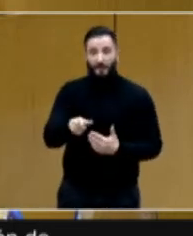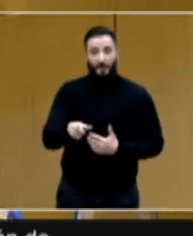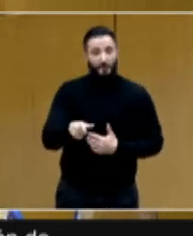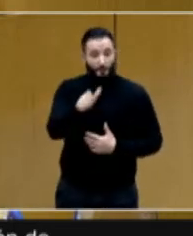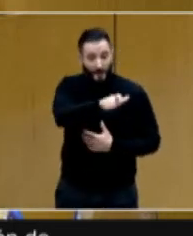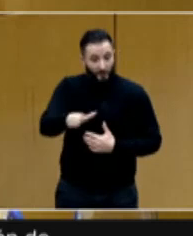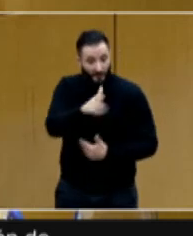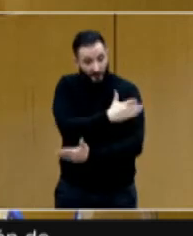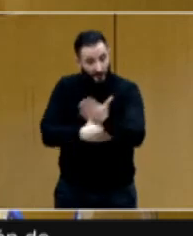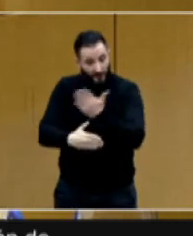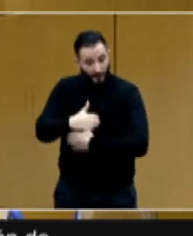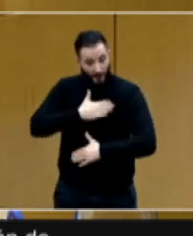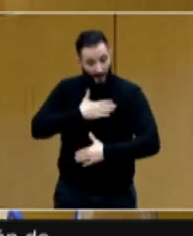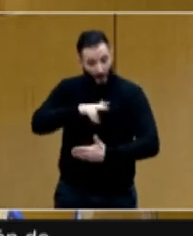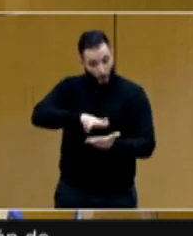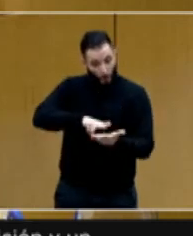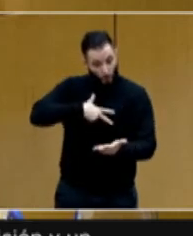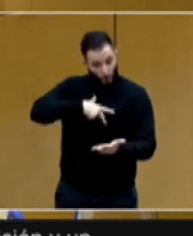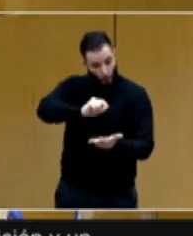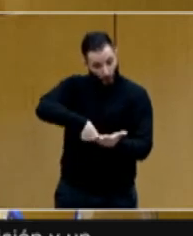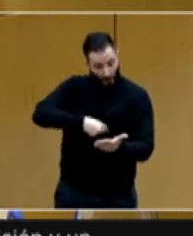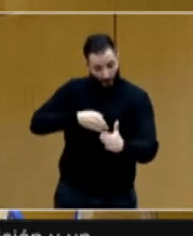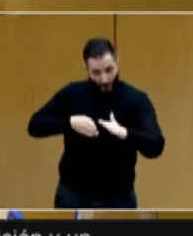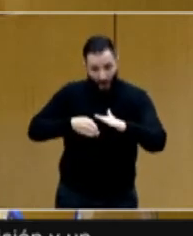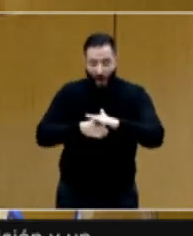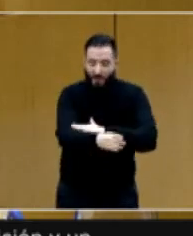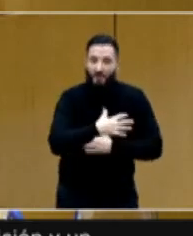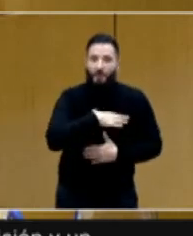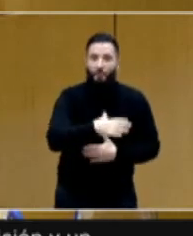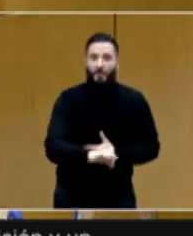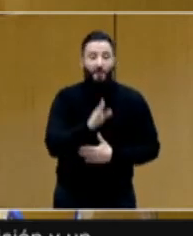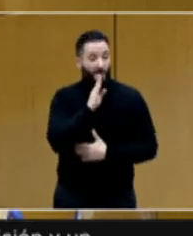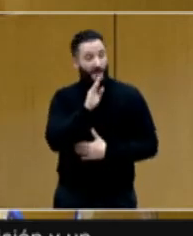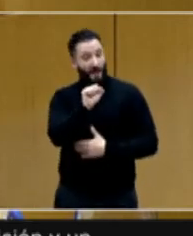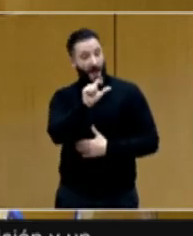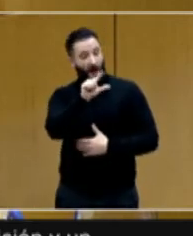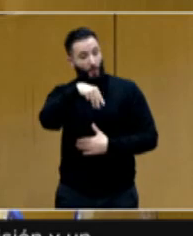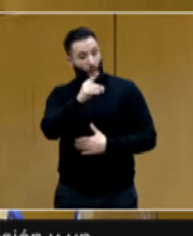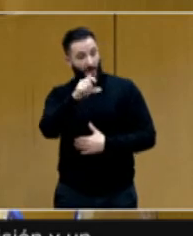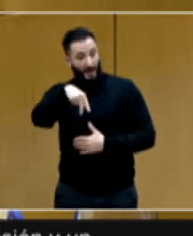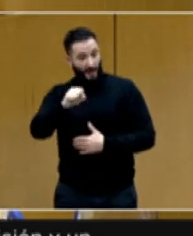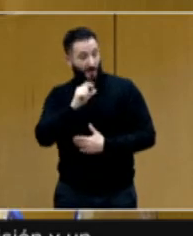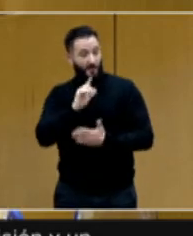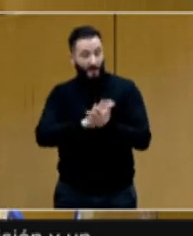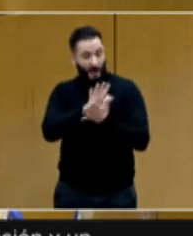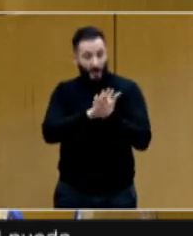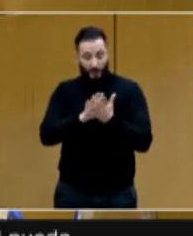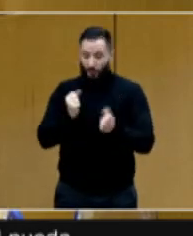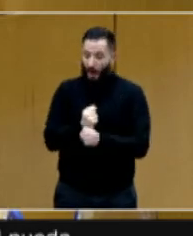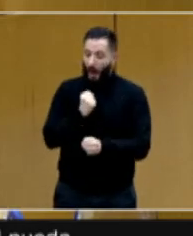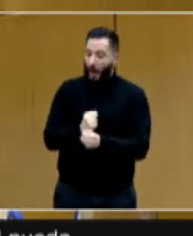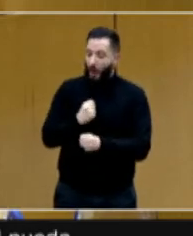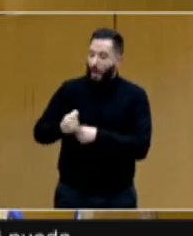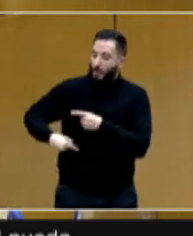discapacidad pueda acceder a un notario y vosotros lo conocéis en moderador y el módena conocéis muy bien la práctica de vuestra actividad cotidiana profesional